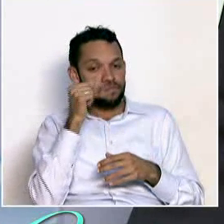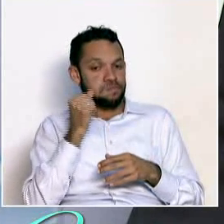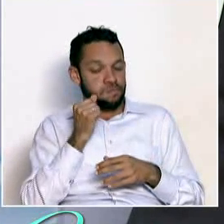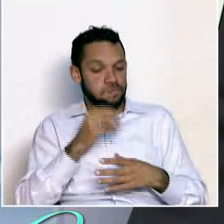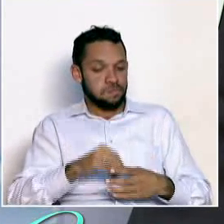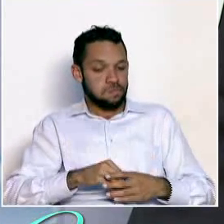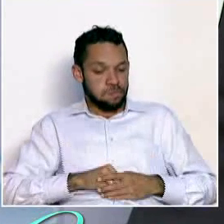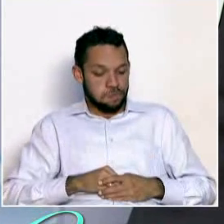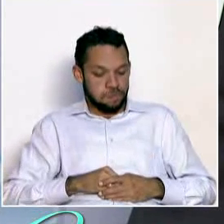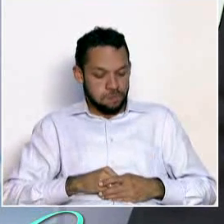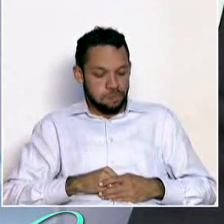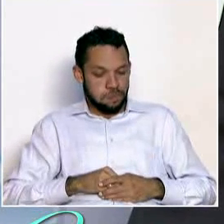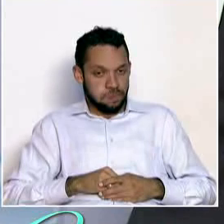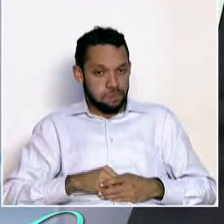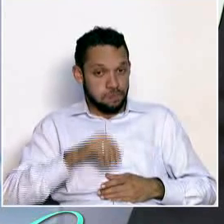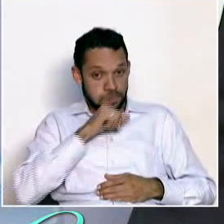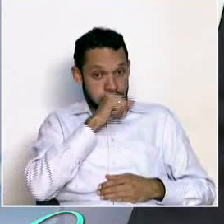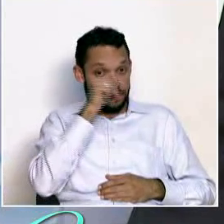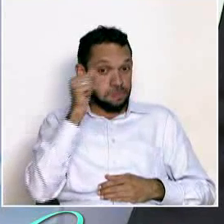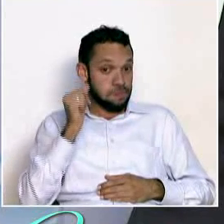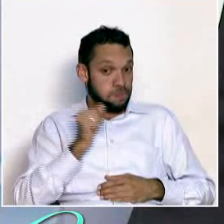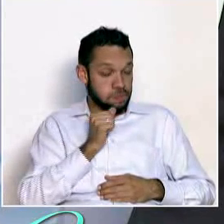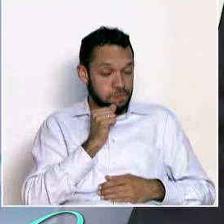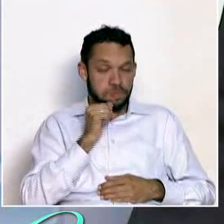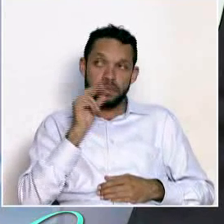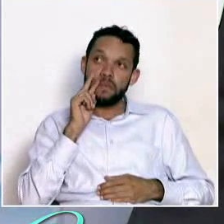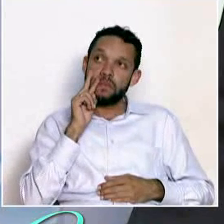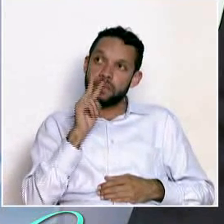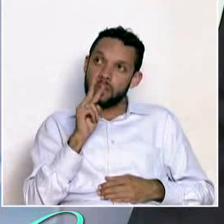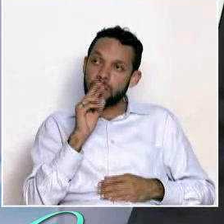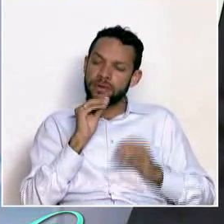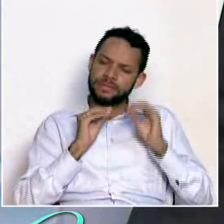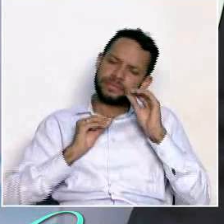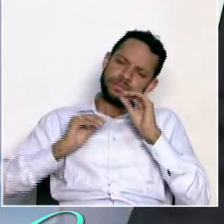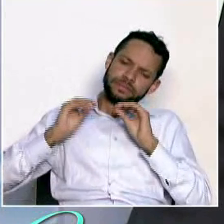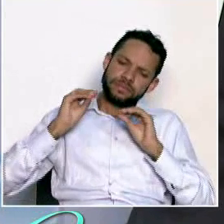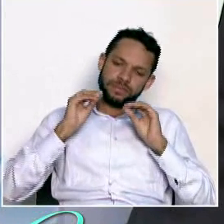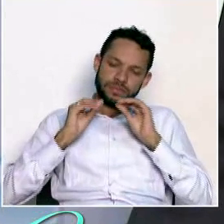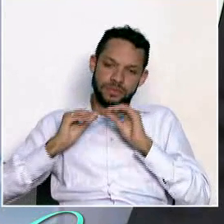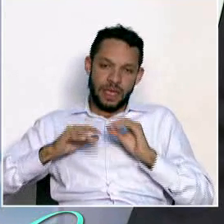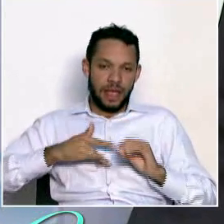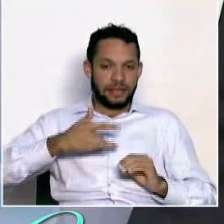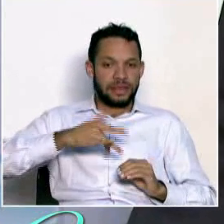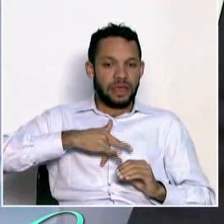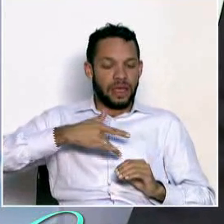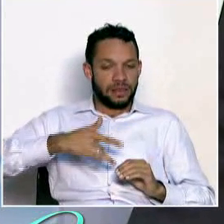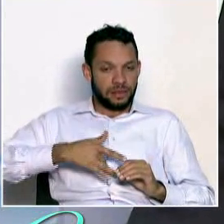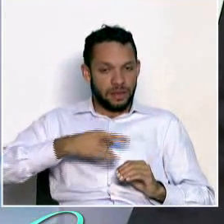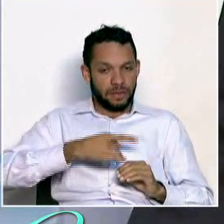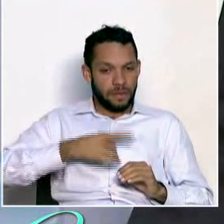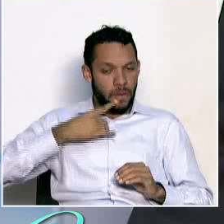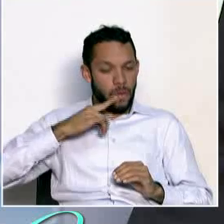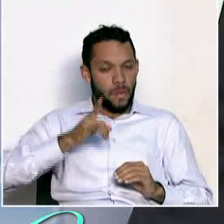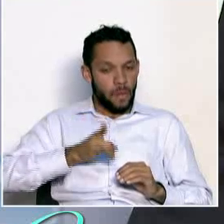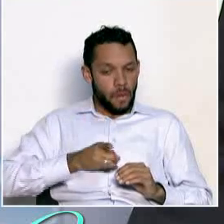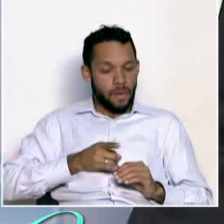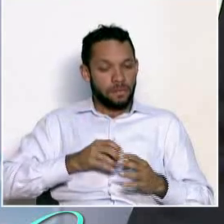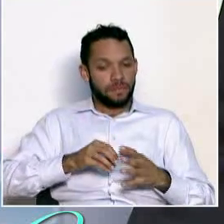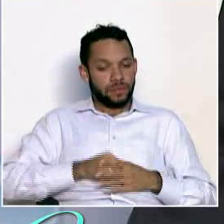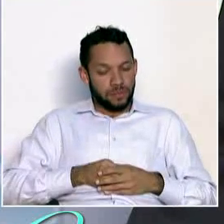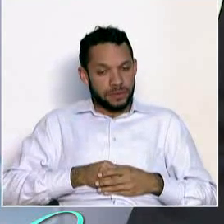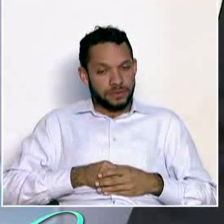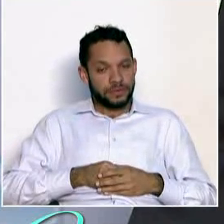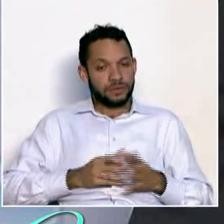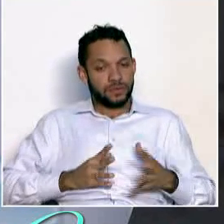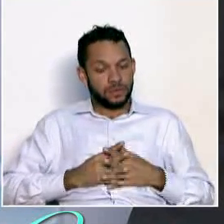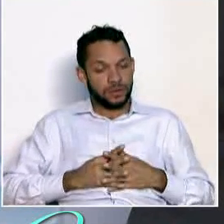mamá. Podrás darte cuenta de lo que sientes allí porque estás muy íntimamente ligado a